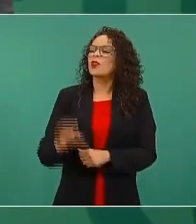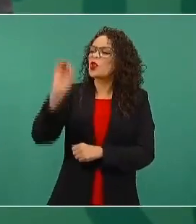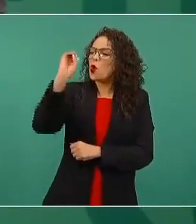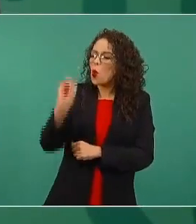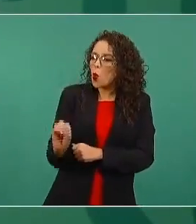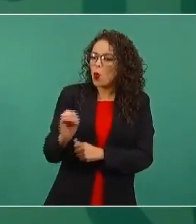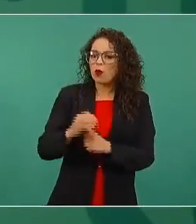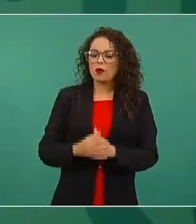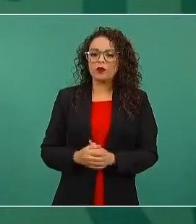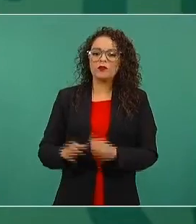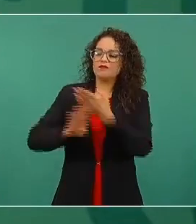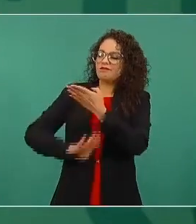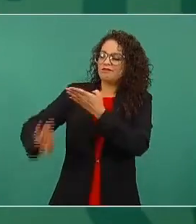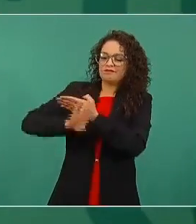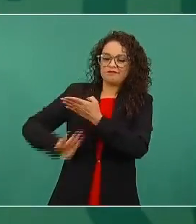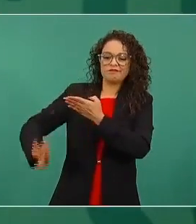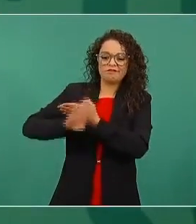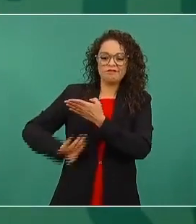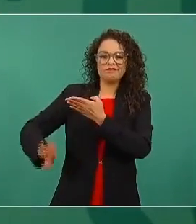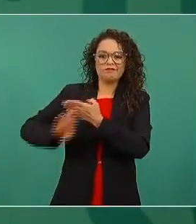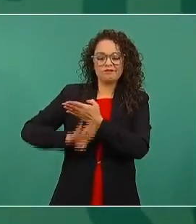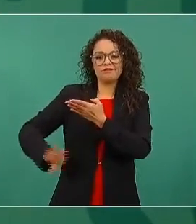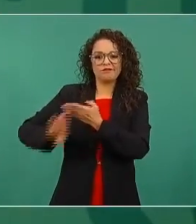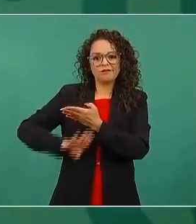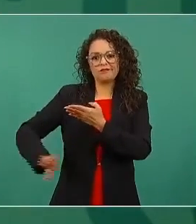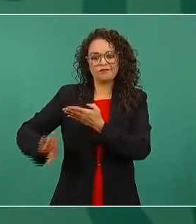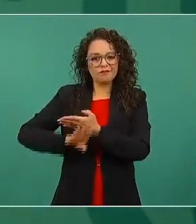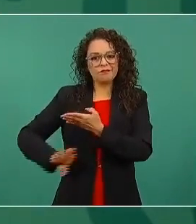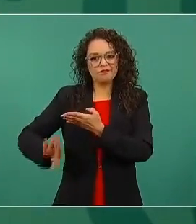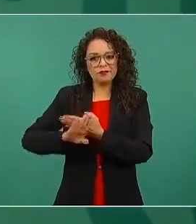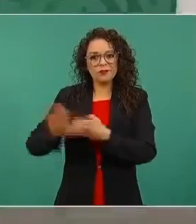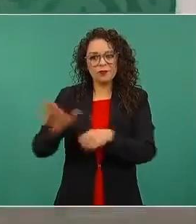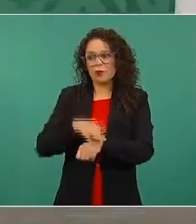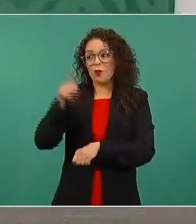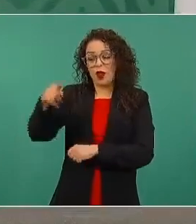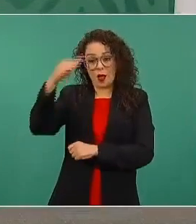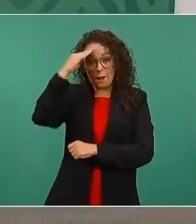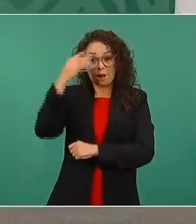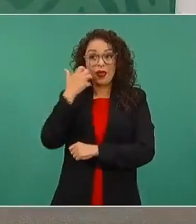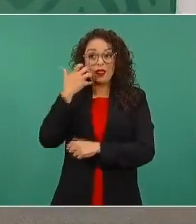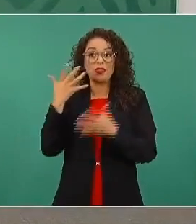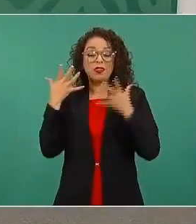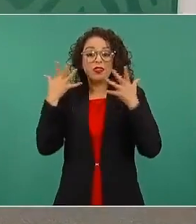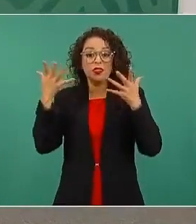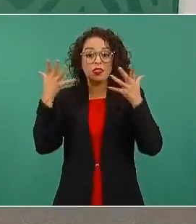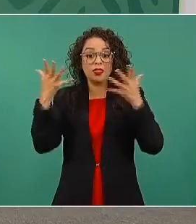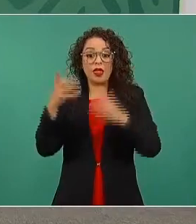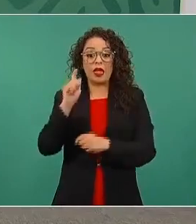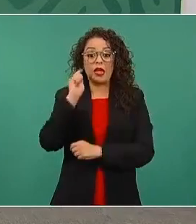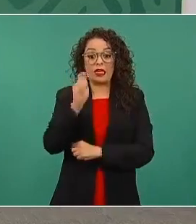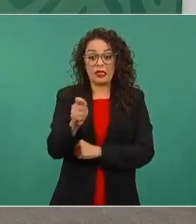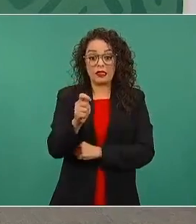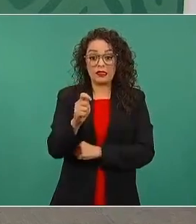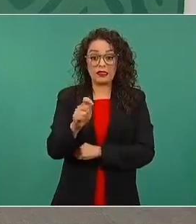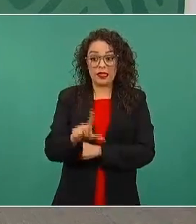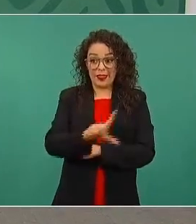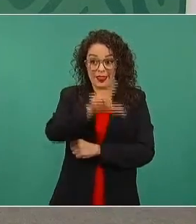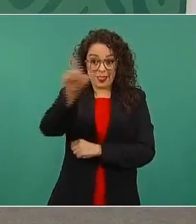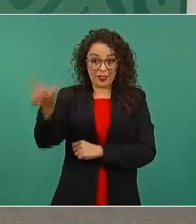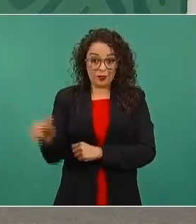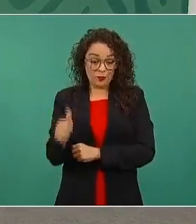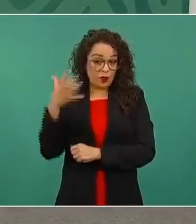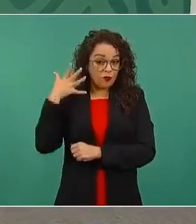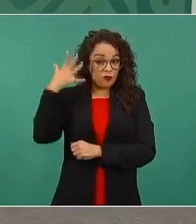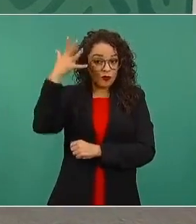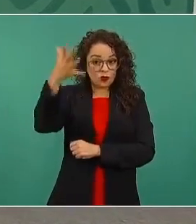están en contra de nosotros deseando que puedan decir en